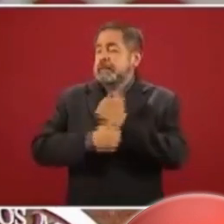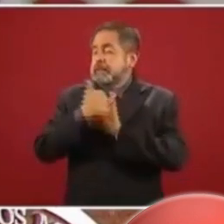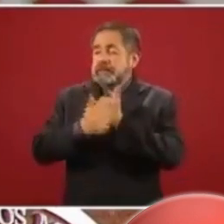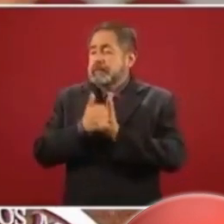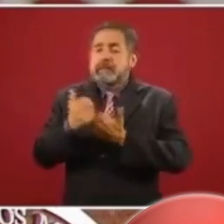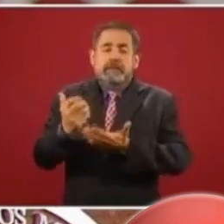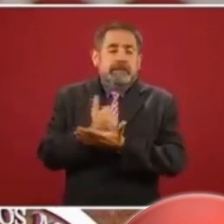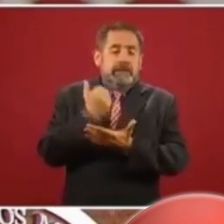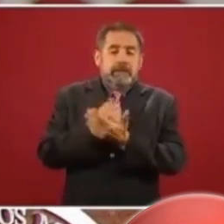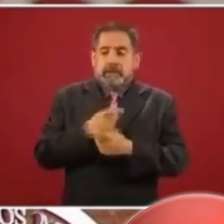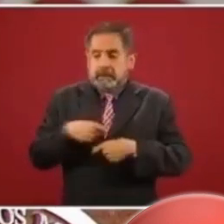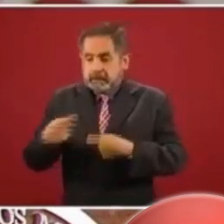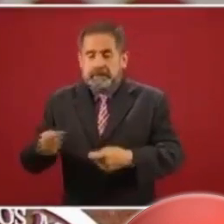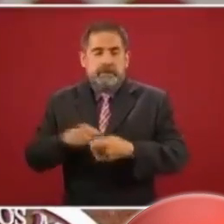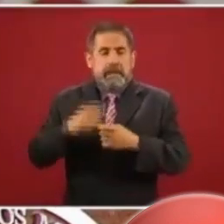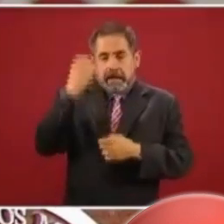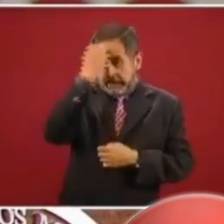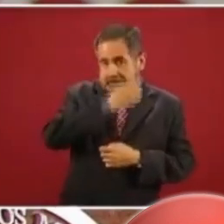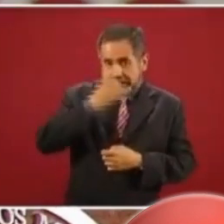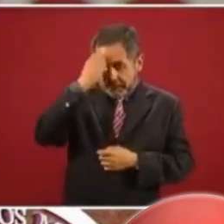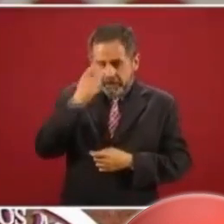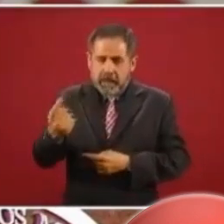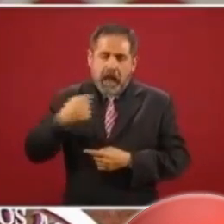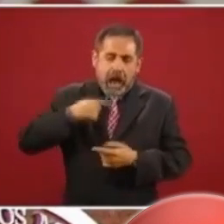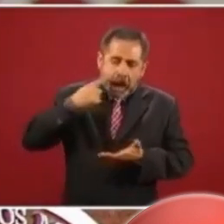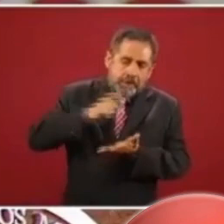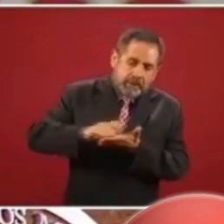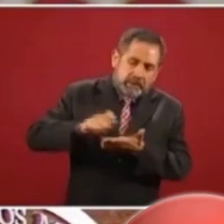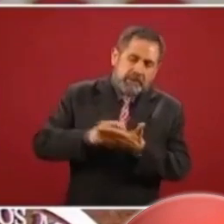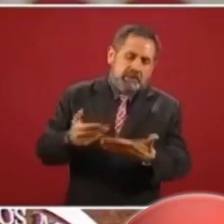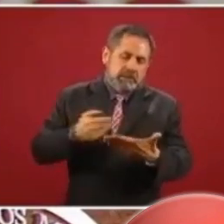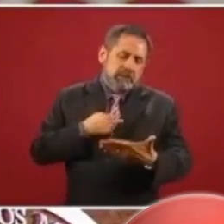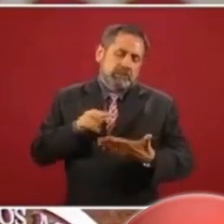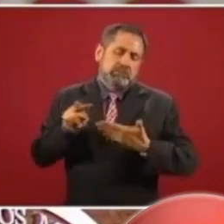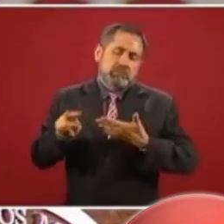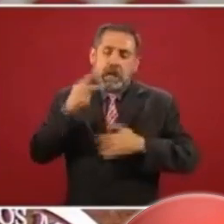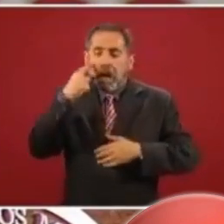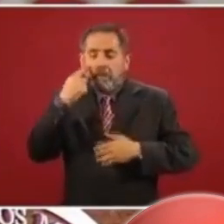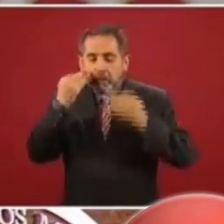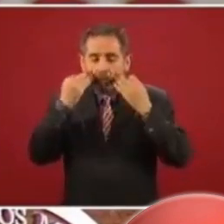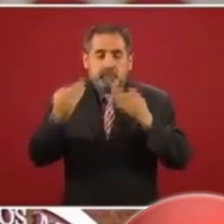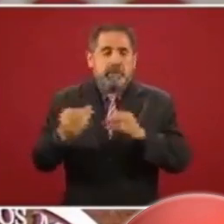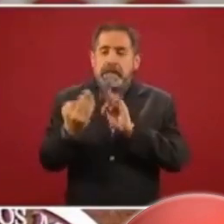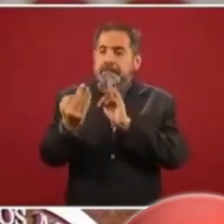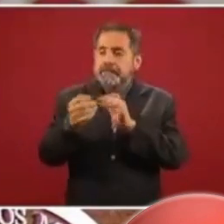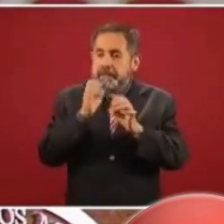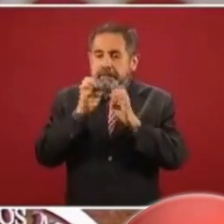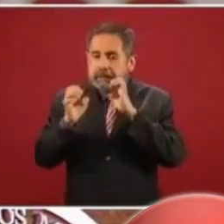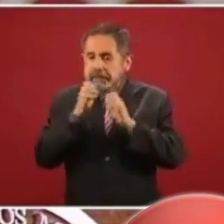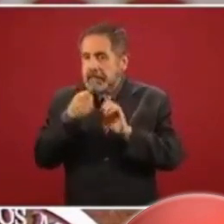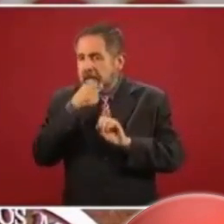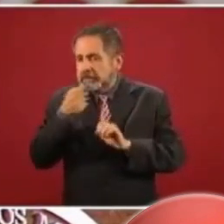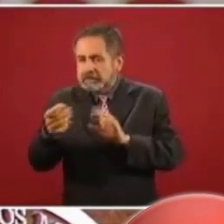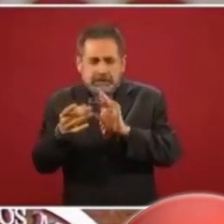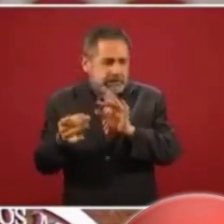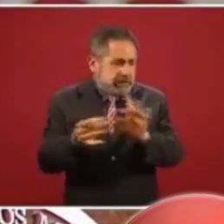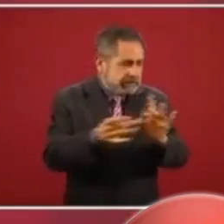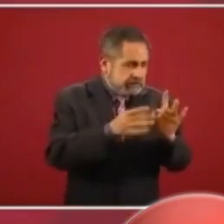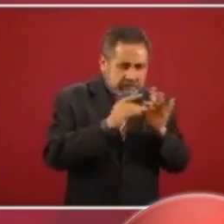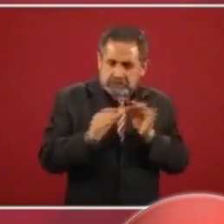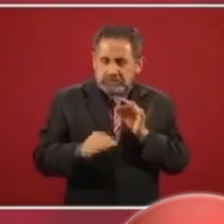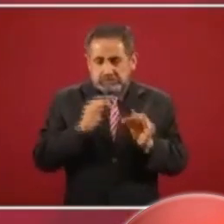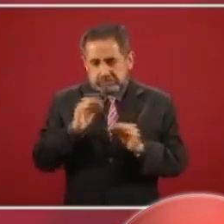concurso, el examen, el ensayo que se presentó ahí mismo, todas las entrevistas estructuradas, nos dio al